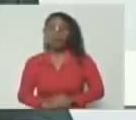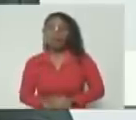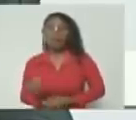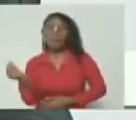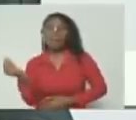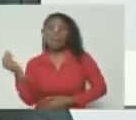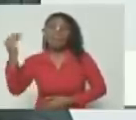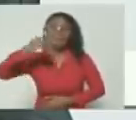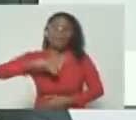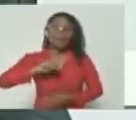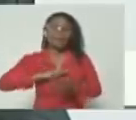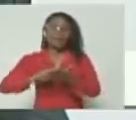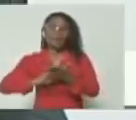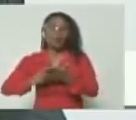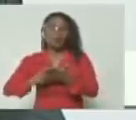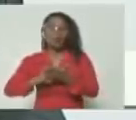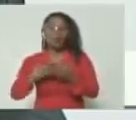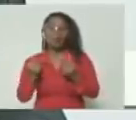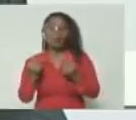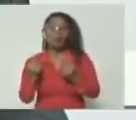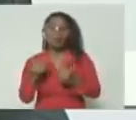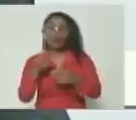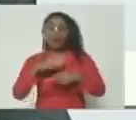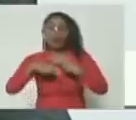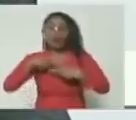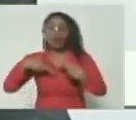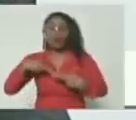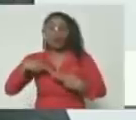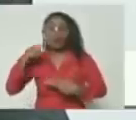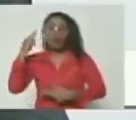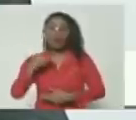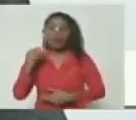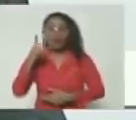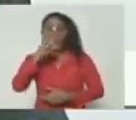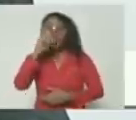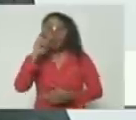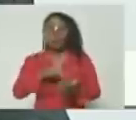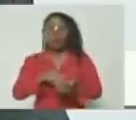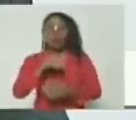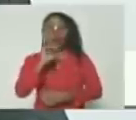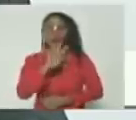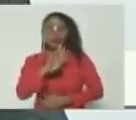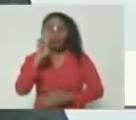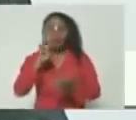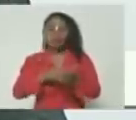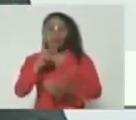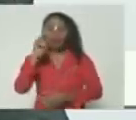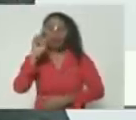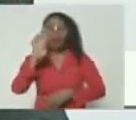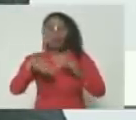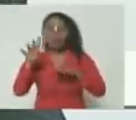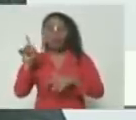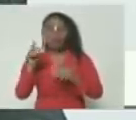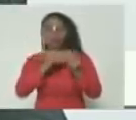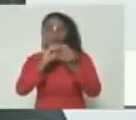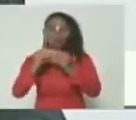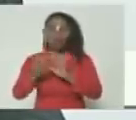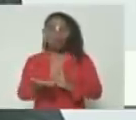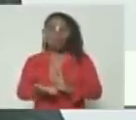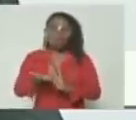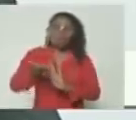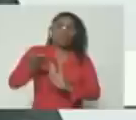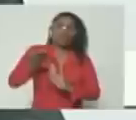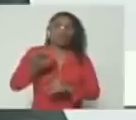más que los recursos que recibió la revolución bolivariana entre el año 2004 y el año 2014, con los ajustes respectivos de inflación,